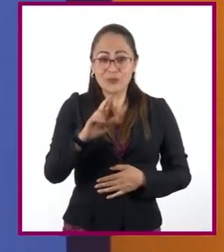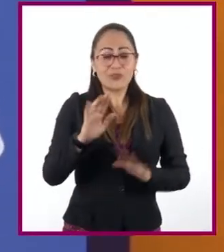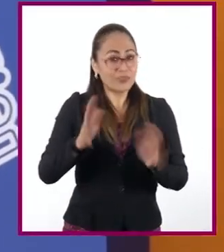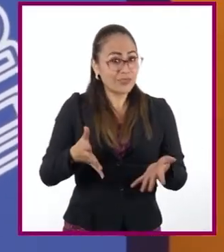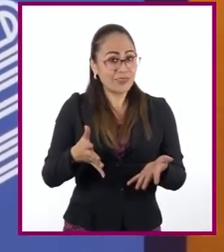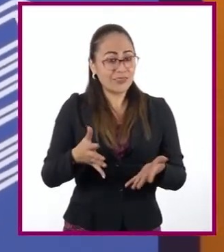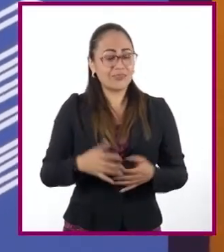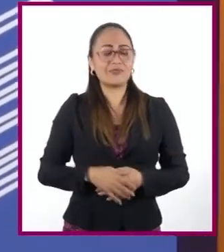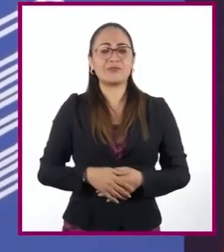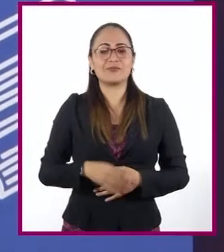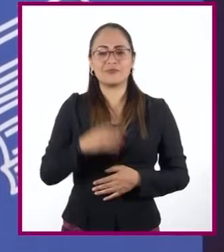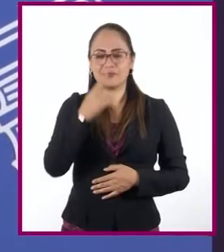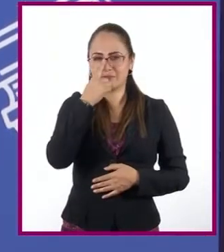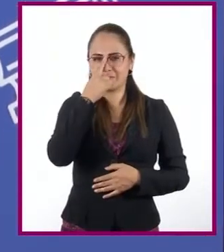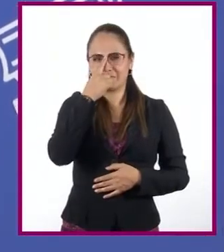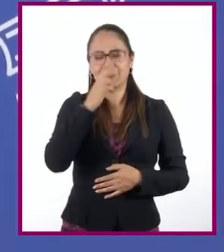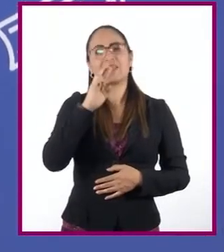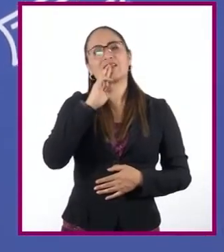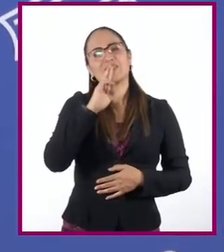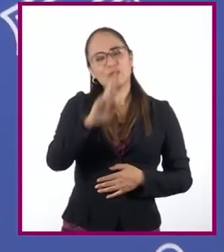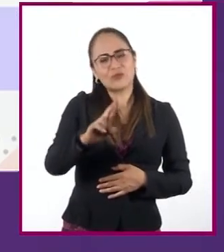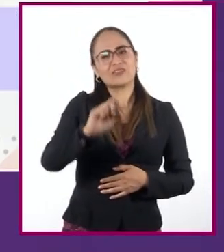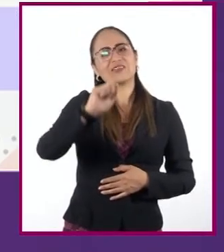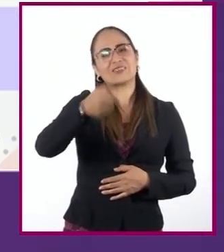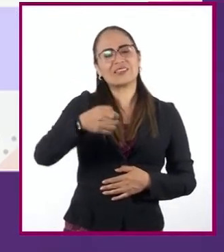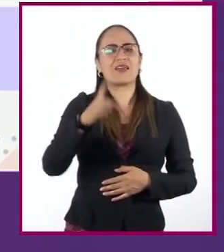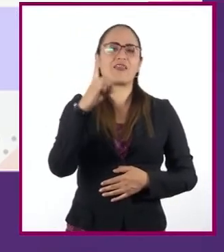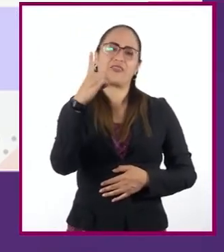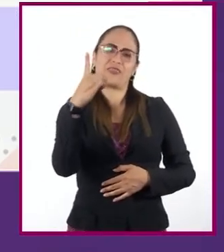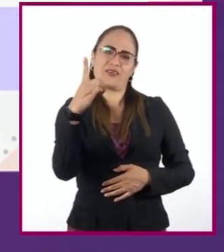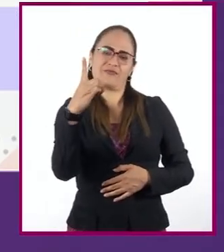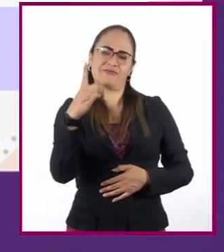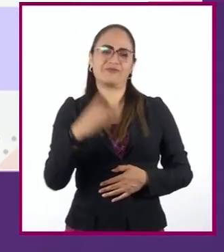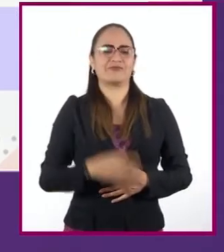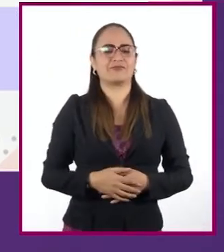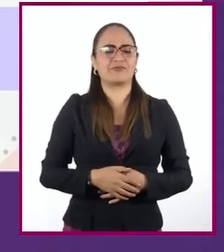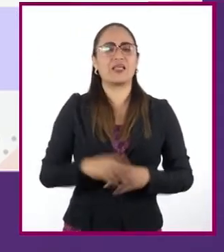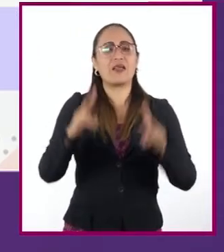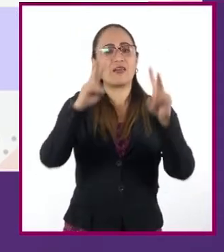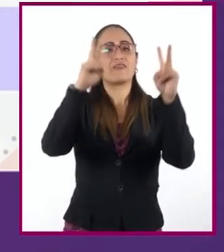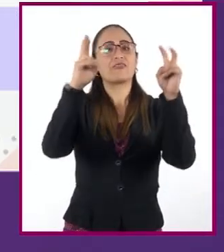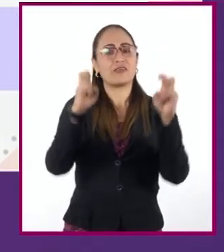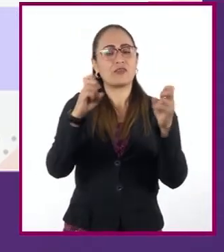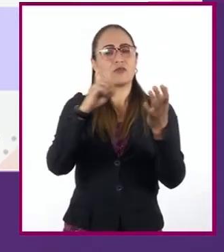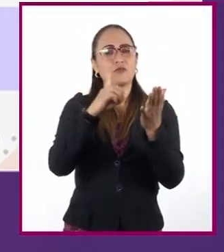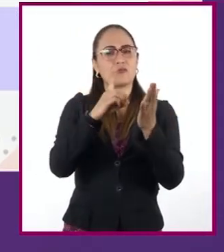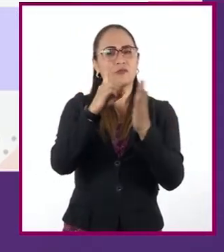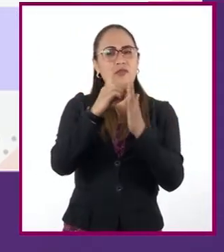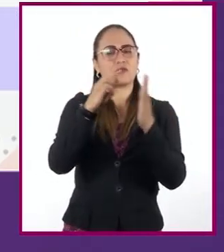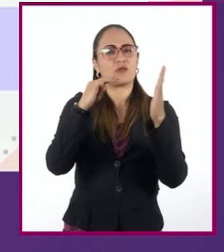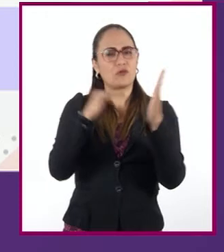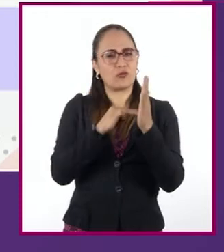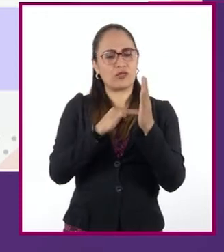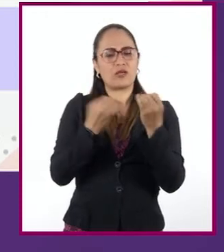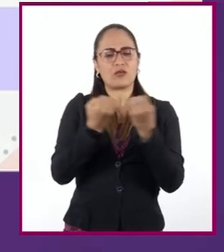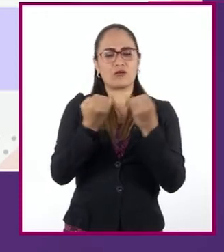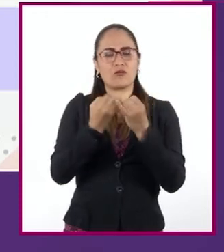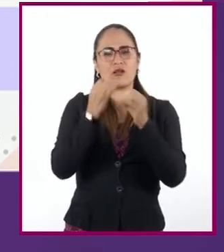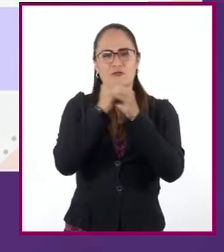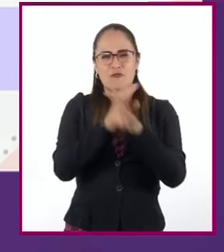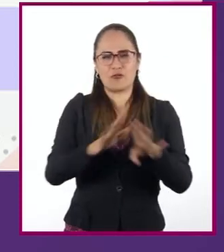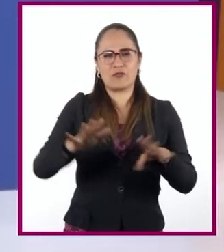respuesta? La respuesta es la opción D, título, metodología y datos